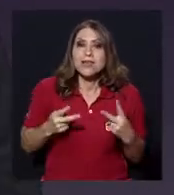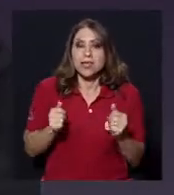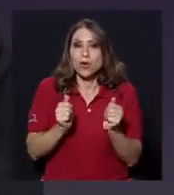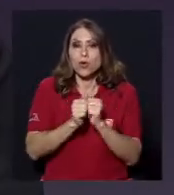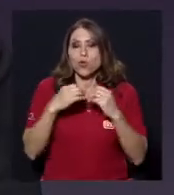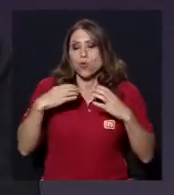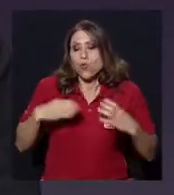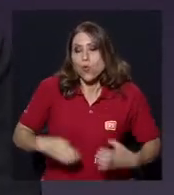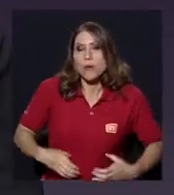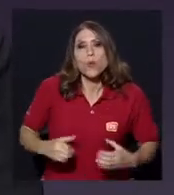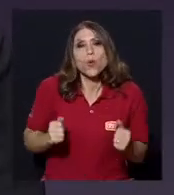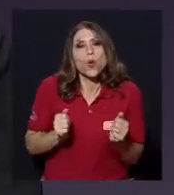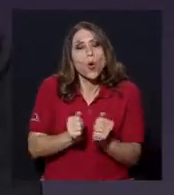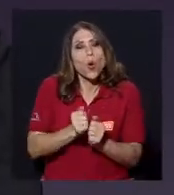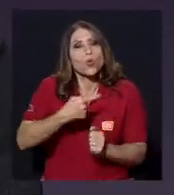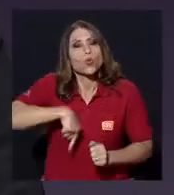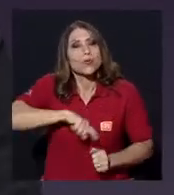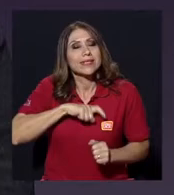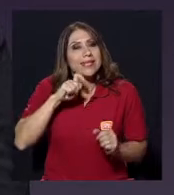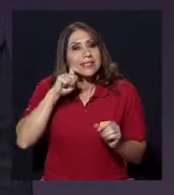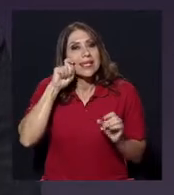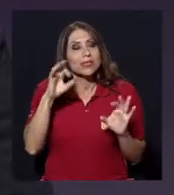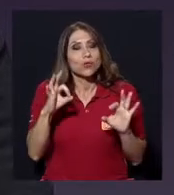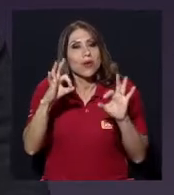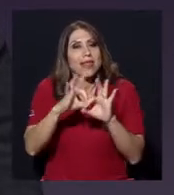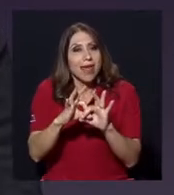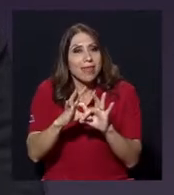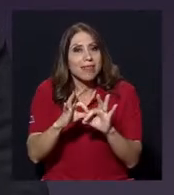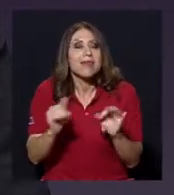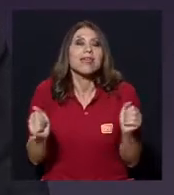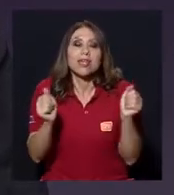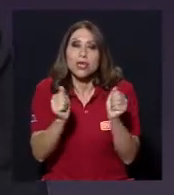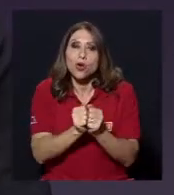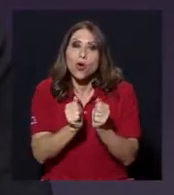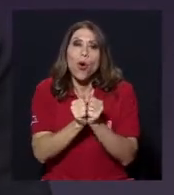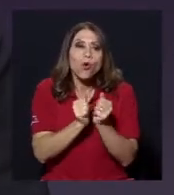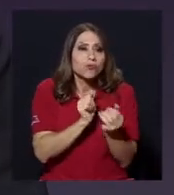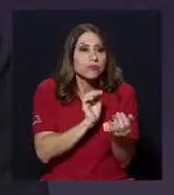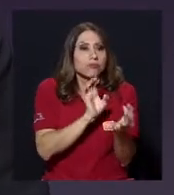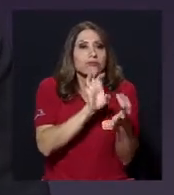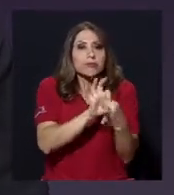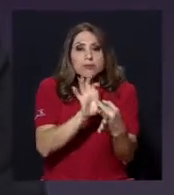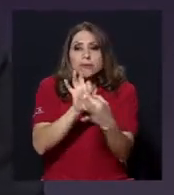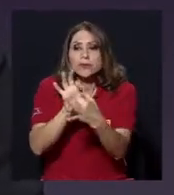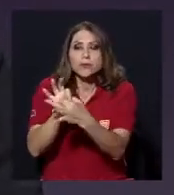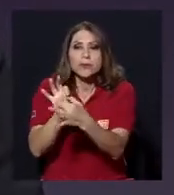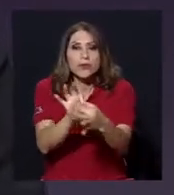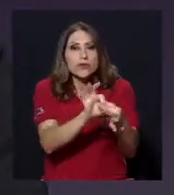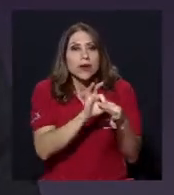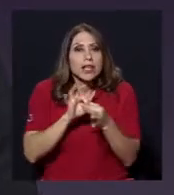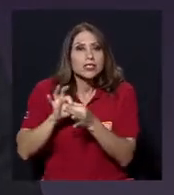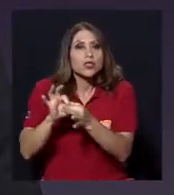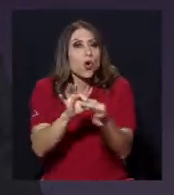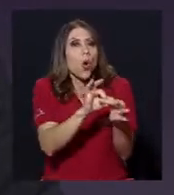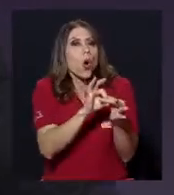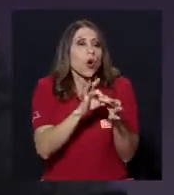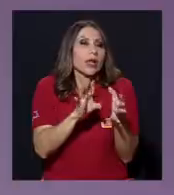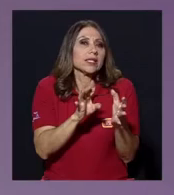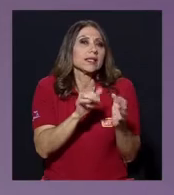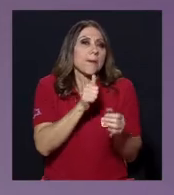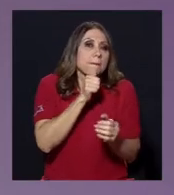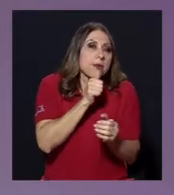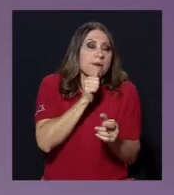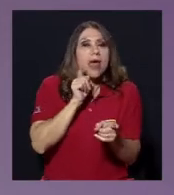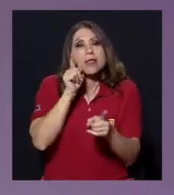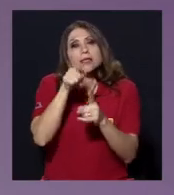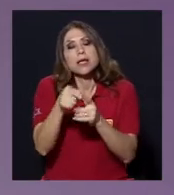nuestra sexualidad y también con las relaciones que establecemos desde los ámbitos íntimos hasta los políticos. Vamos a